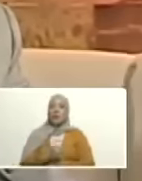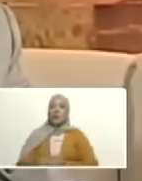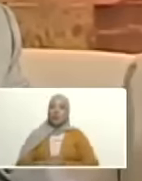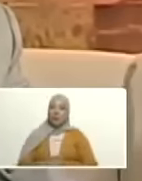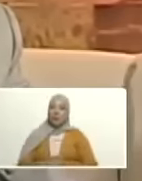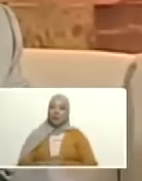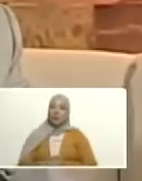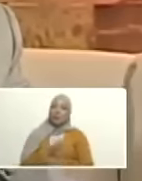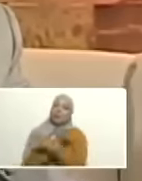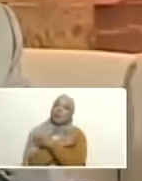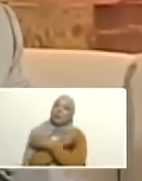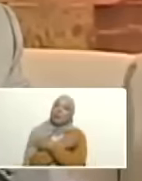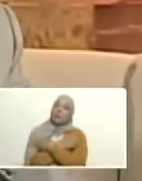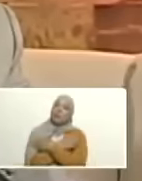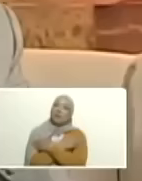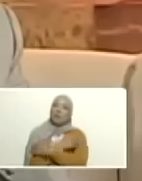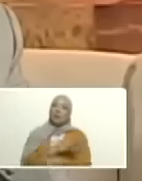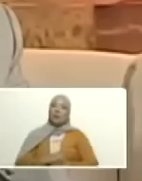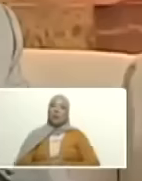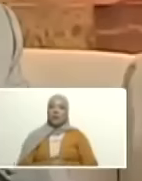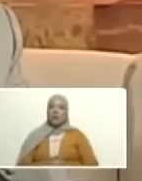persevero en un camino.